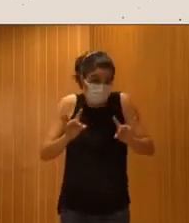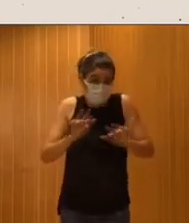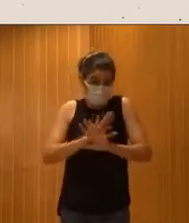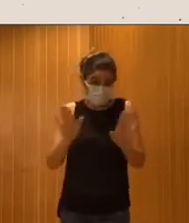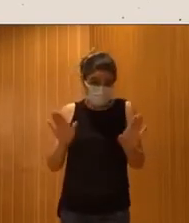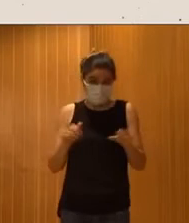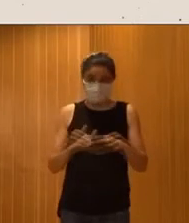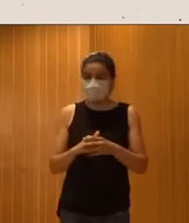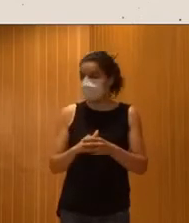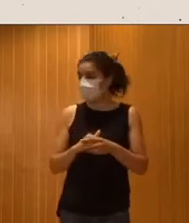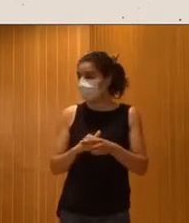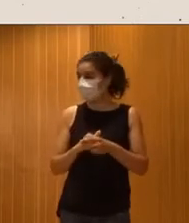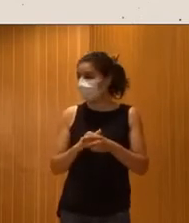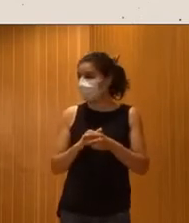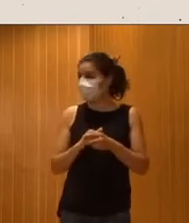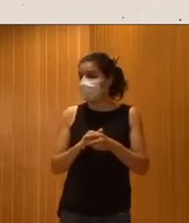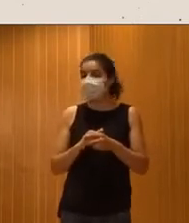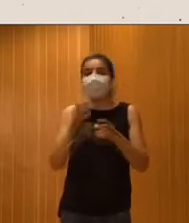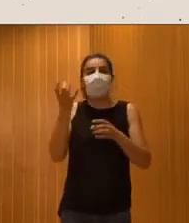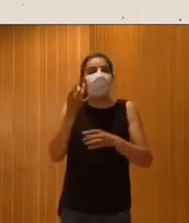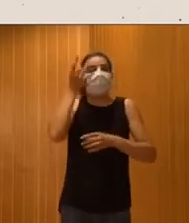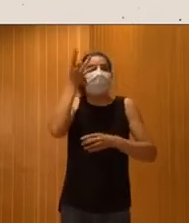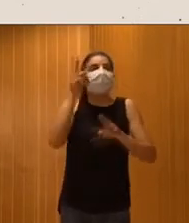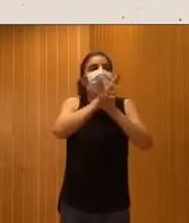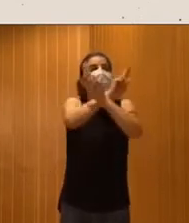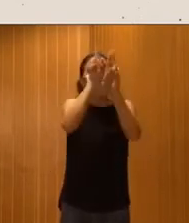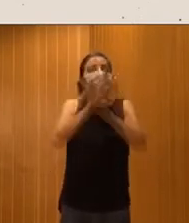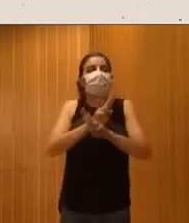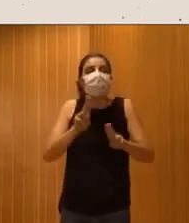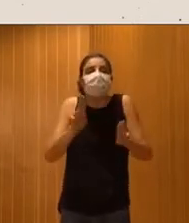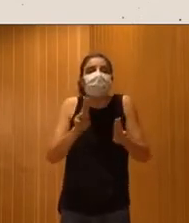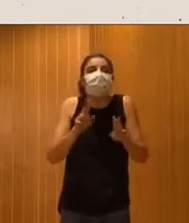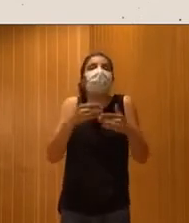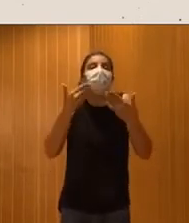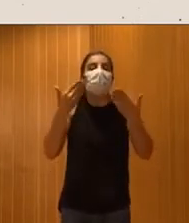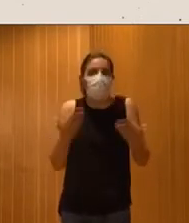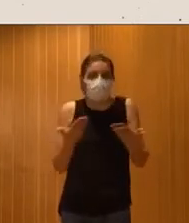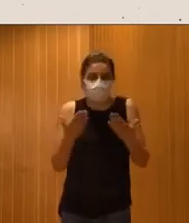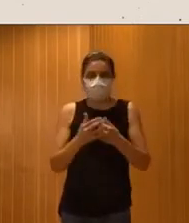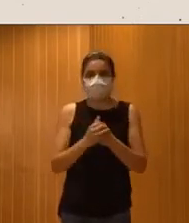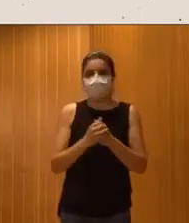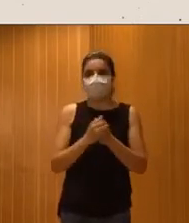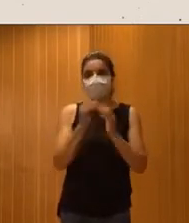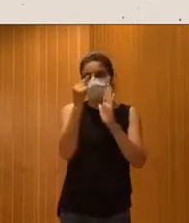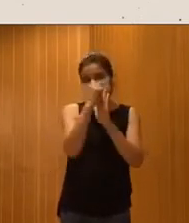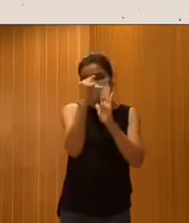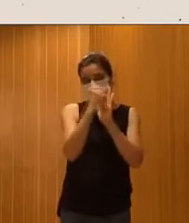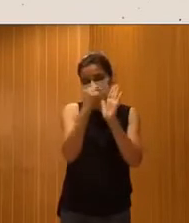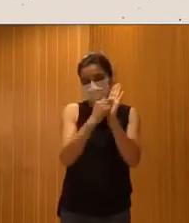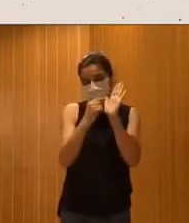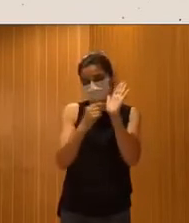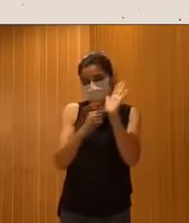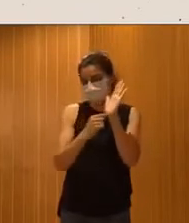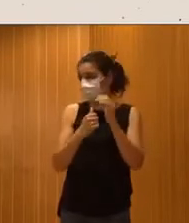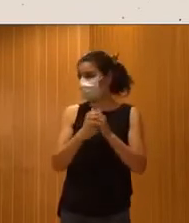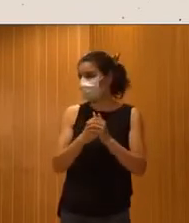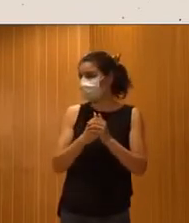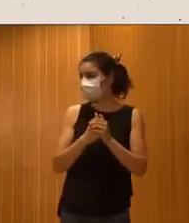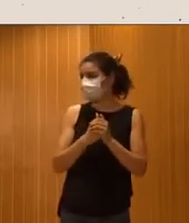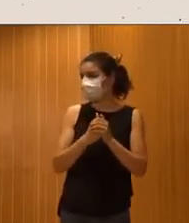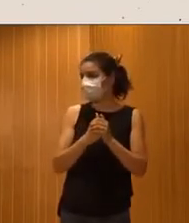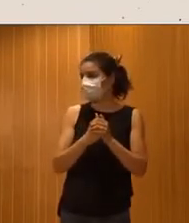¿Qué iniciativas internacionales tenemos para atajar la sobreprescripción? Pues bueno, yo he hecho